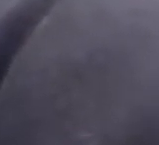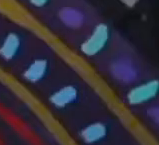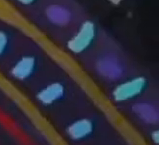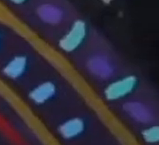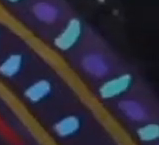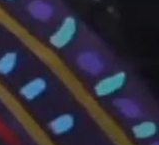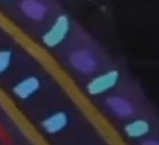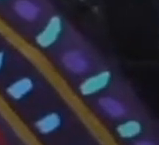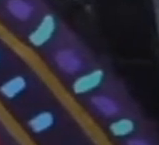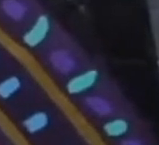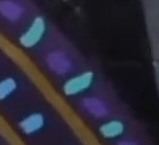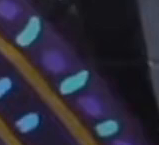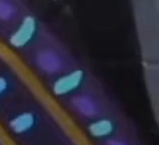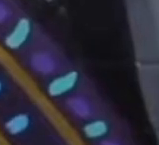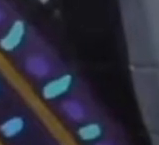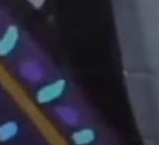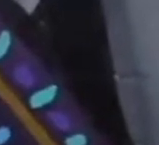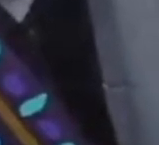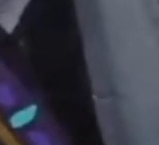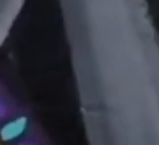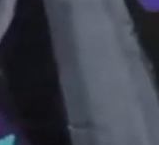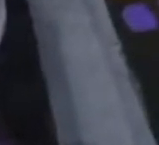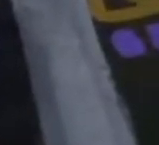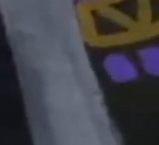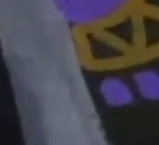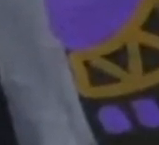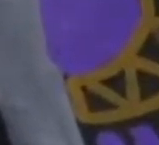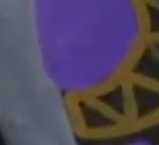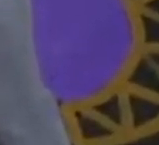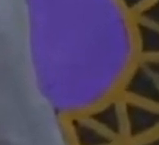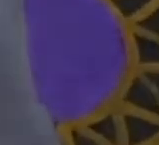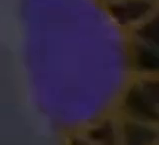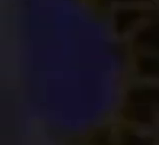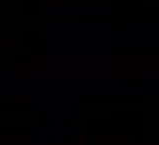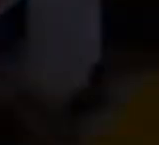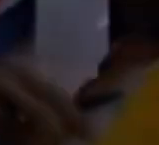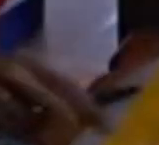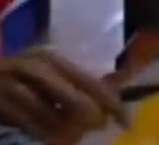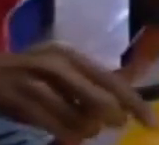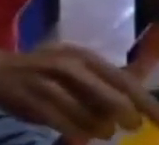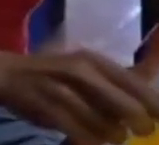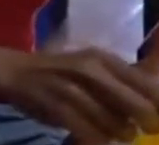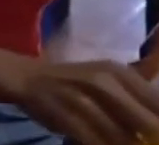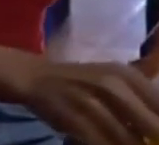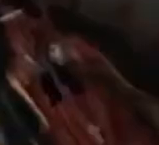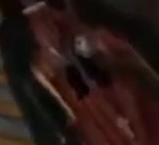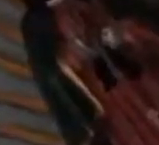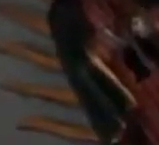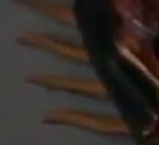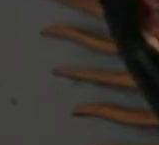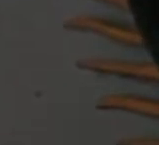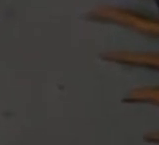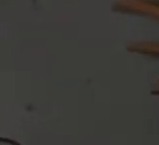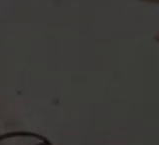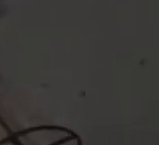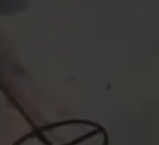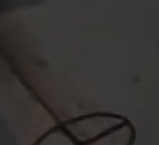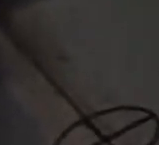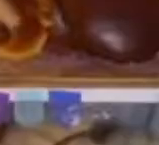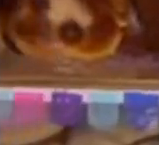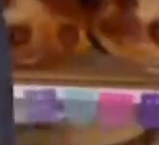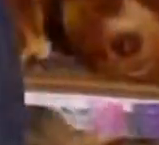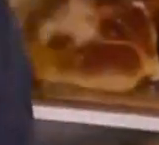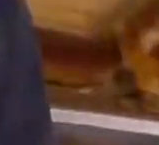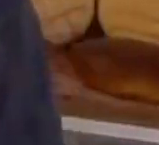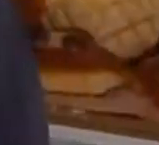año, pues hicimos mezclar la tradición del Día de Muertos con la fiesta de moros y cristianos. Día de Muertos en Naolinco, Veracruz.